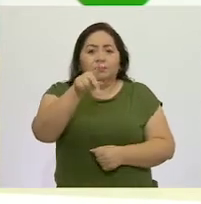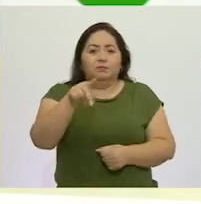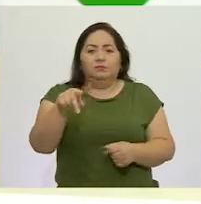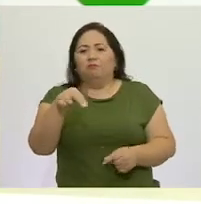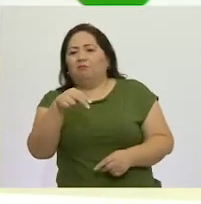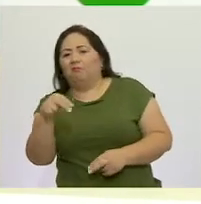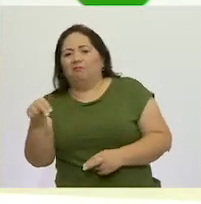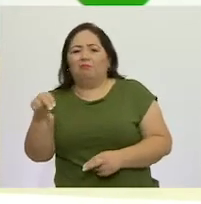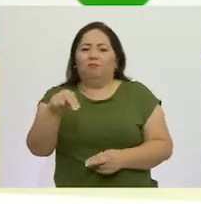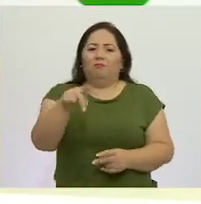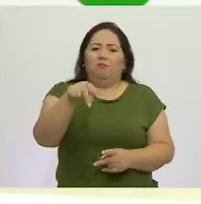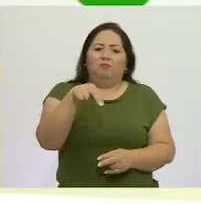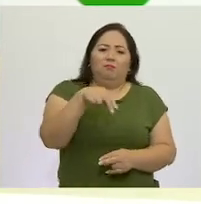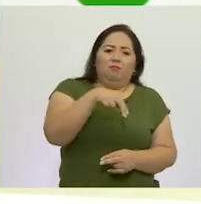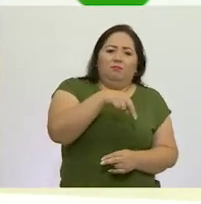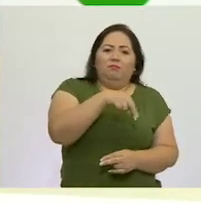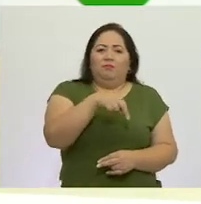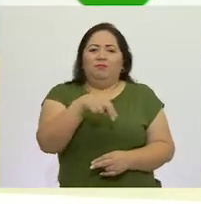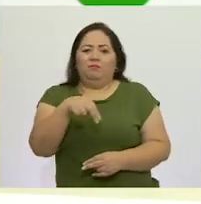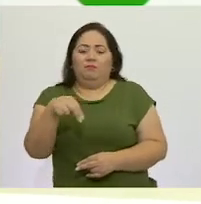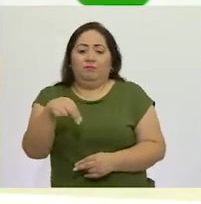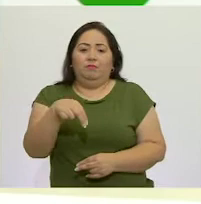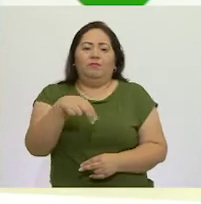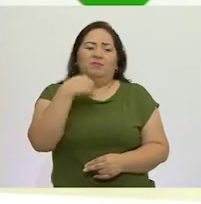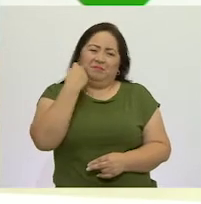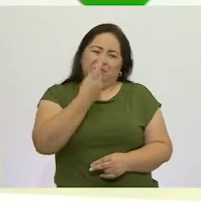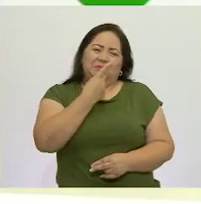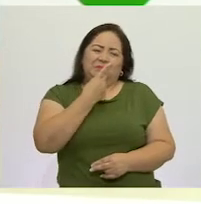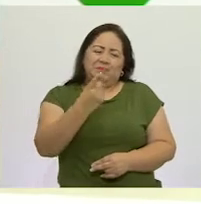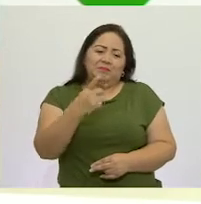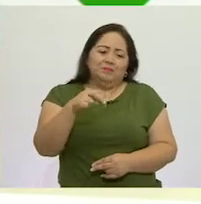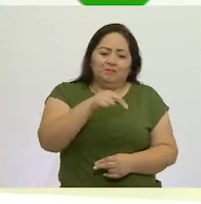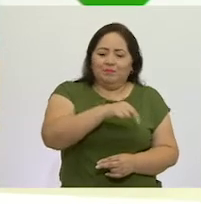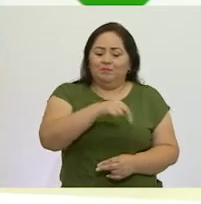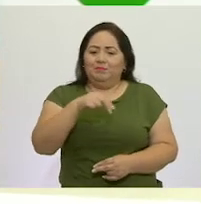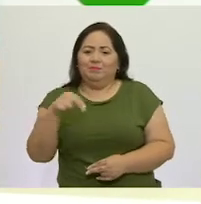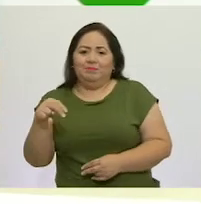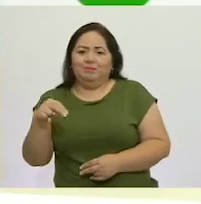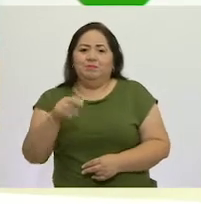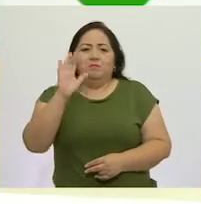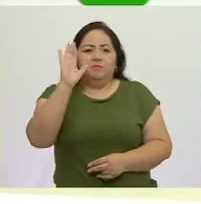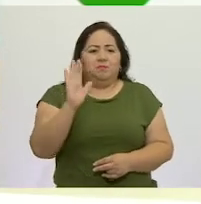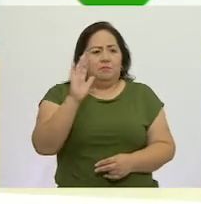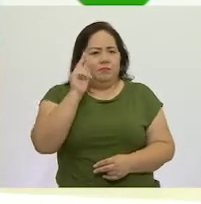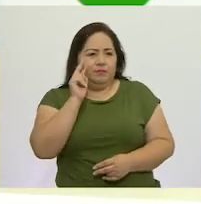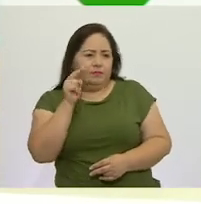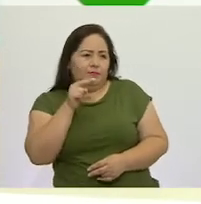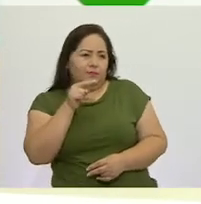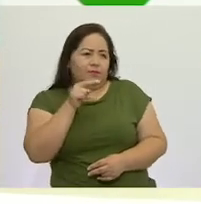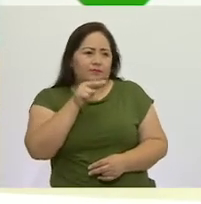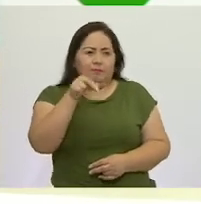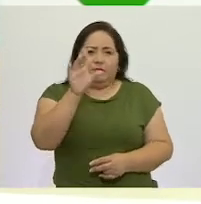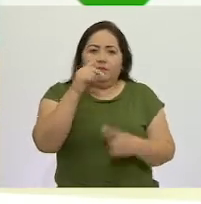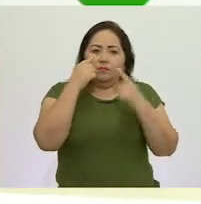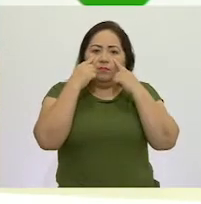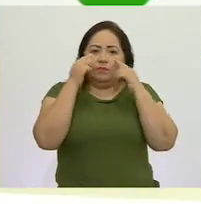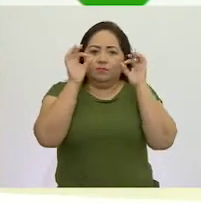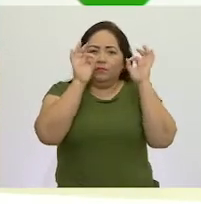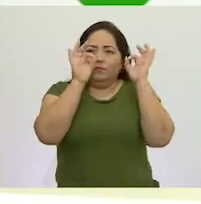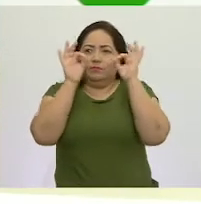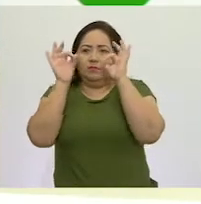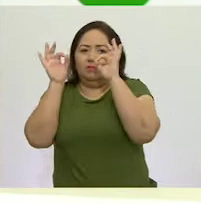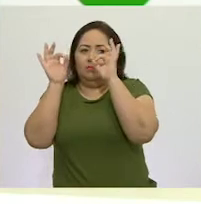muevas a la derecha o a la izquierda, es decir, de un lado al otro, pareciera que te sigue con la